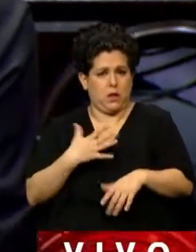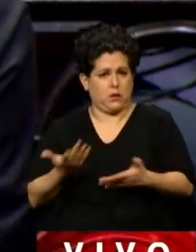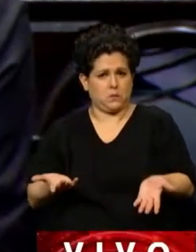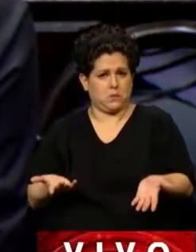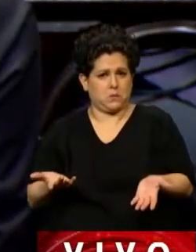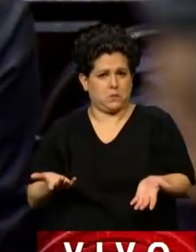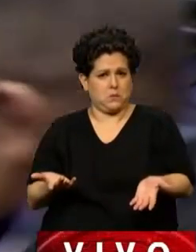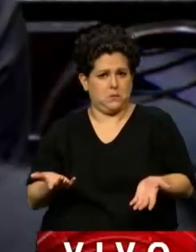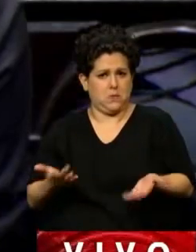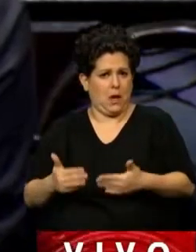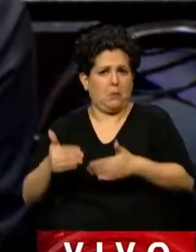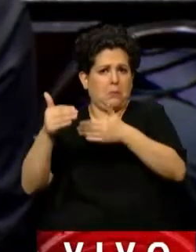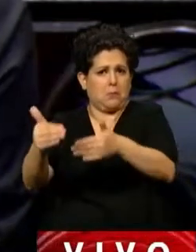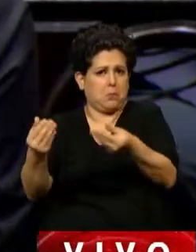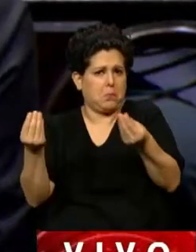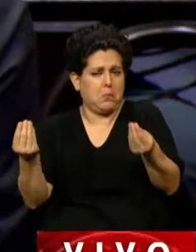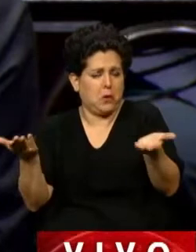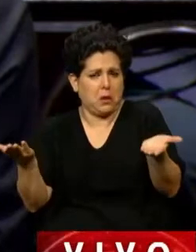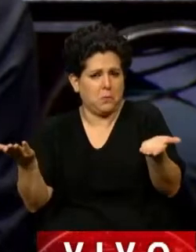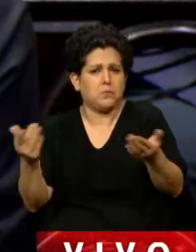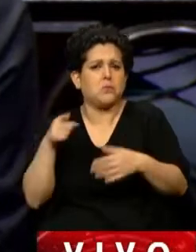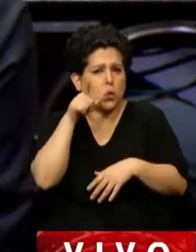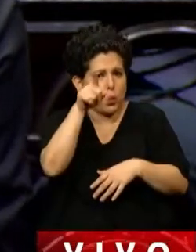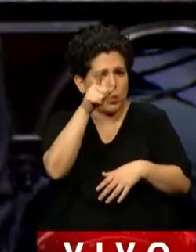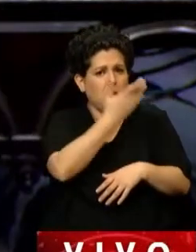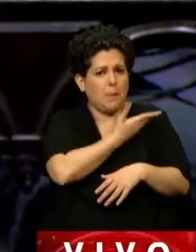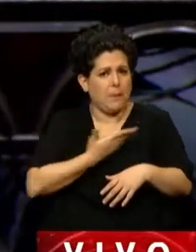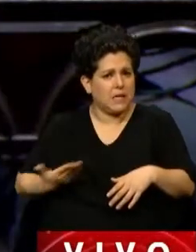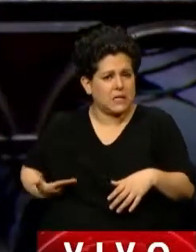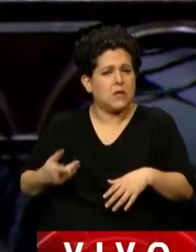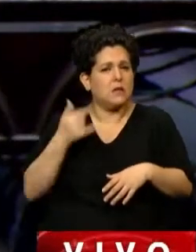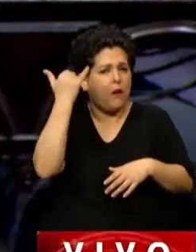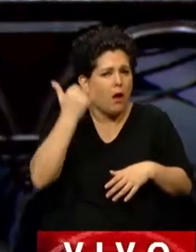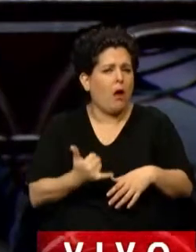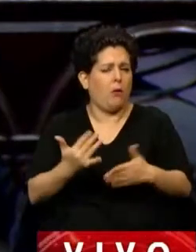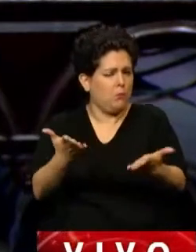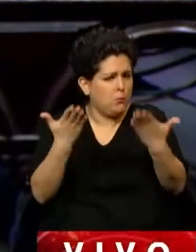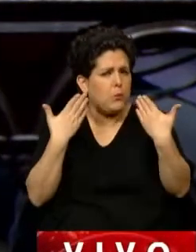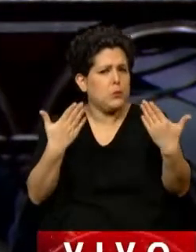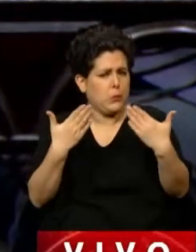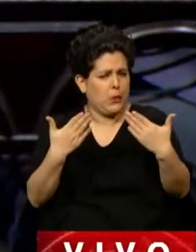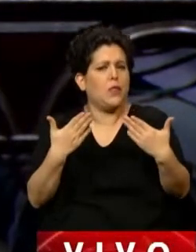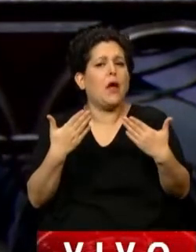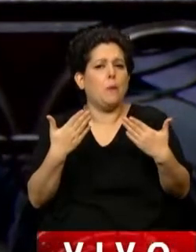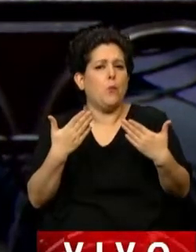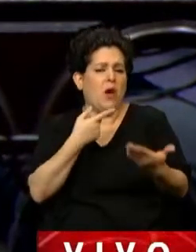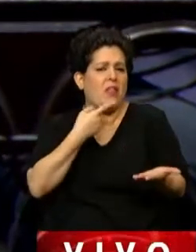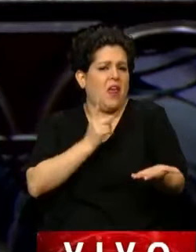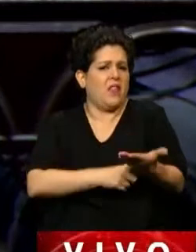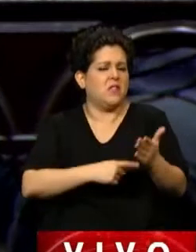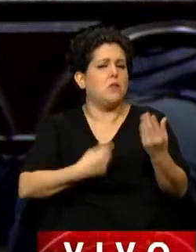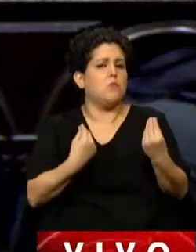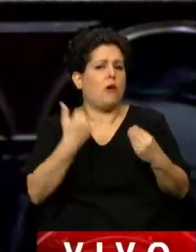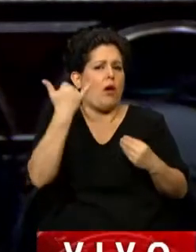emplazando. Y me parece, presidente, que usted tiene todas las herramientas desde el punto de vista